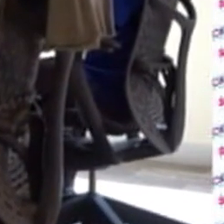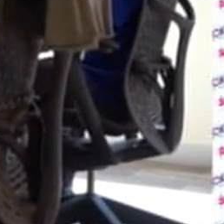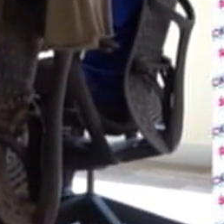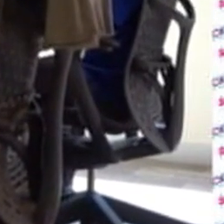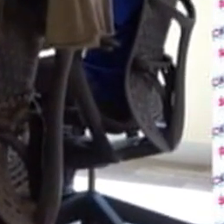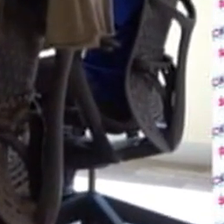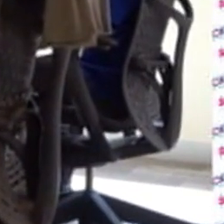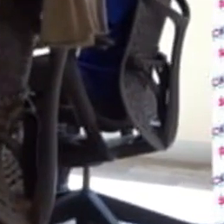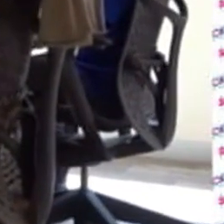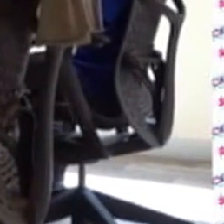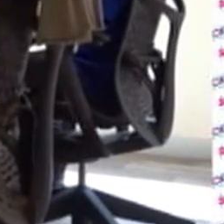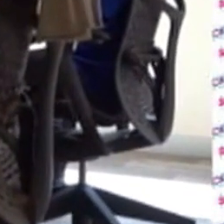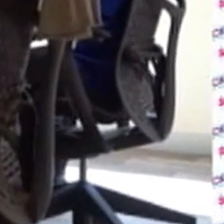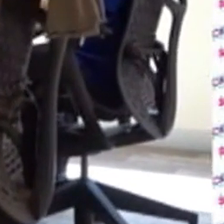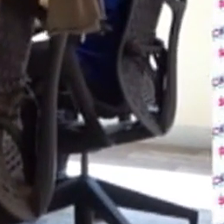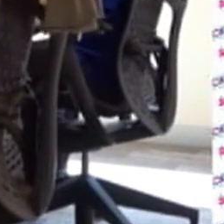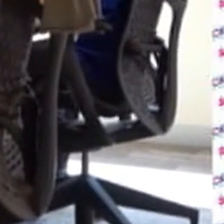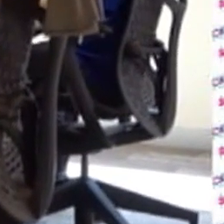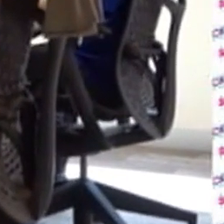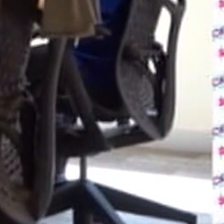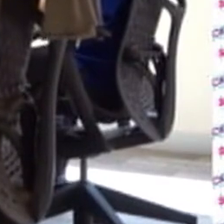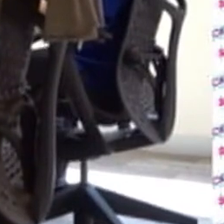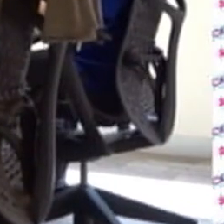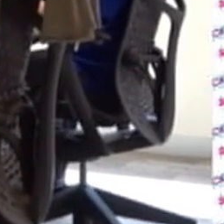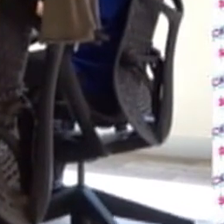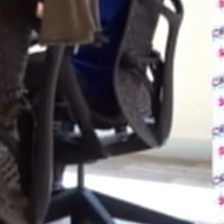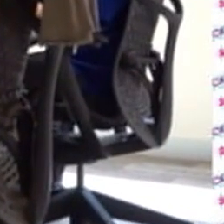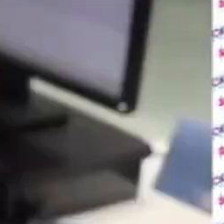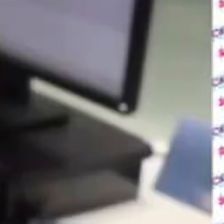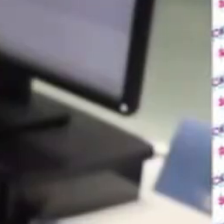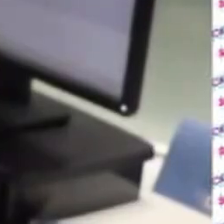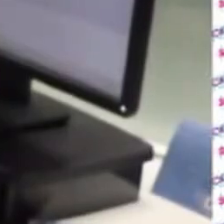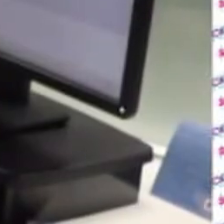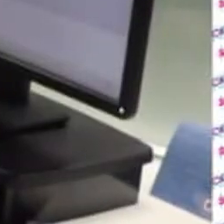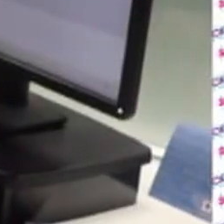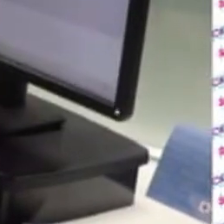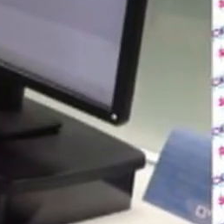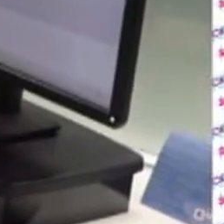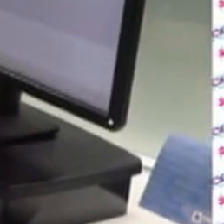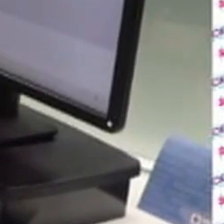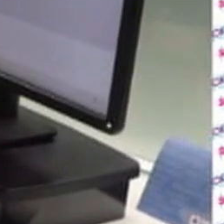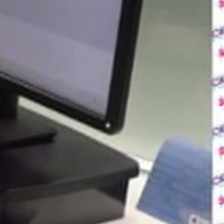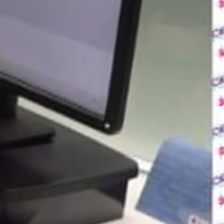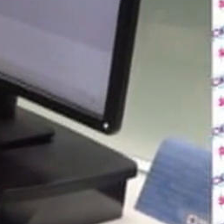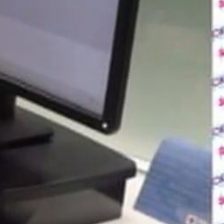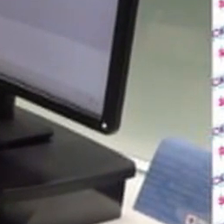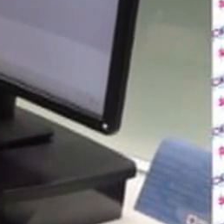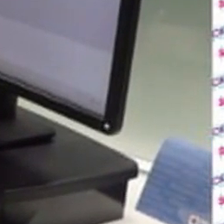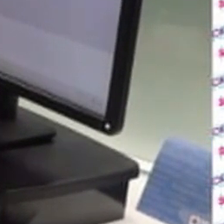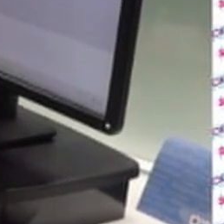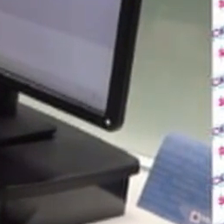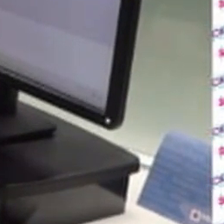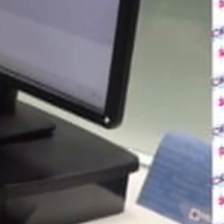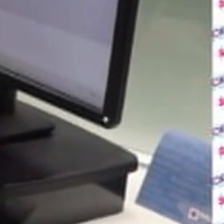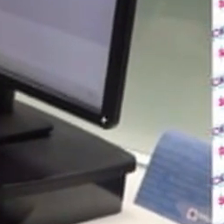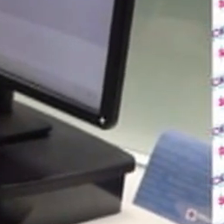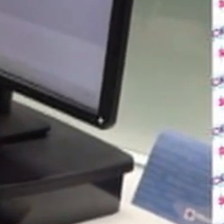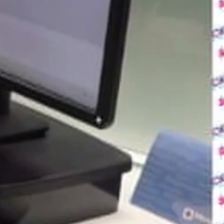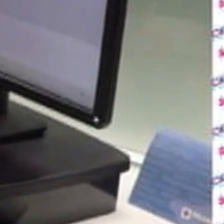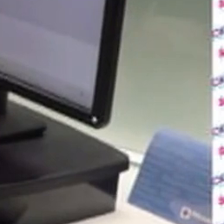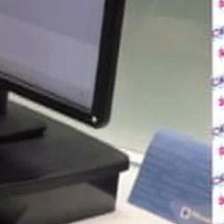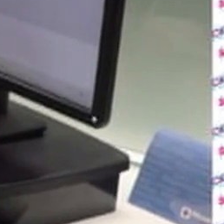haber aplicado al Bono Proteger. De esta manera, quienes cumplan con estas dos condiciones podrán recibir una invitación para